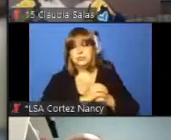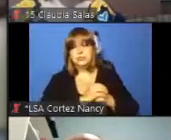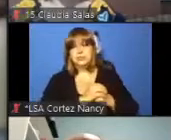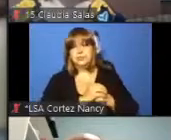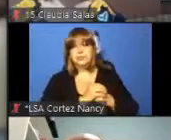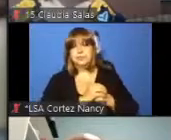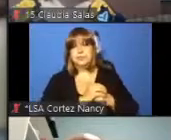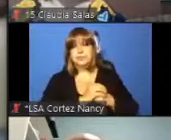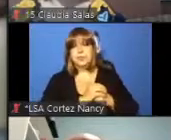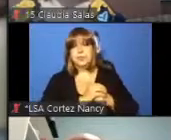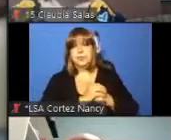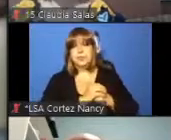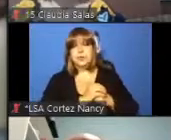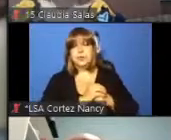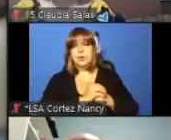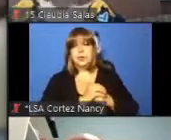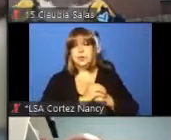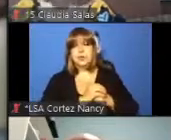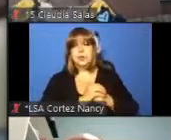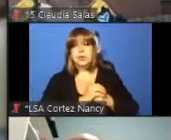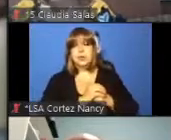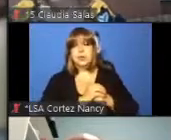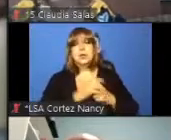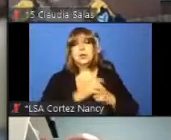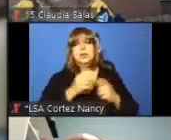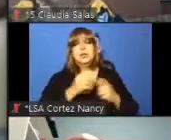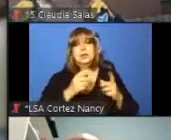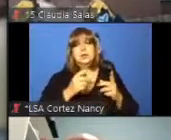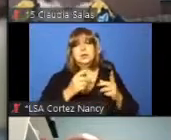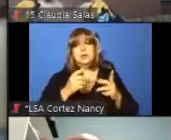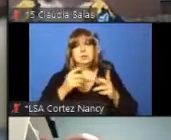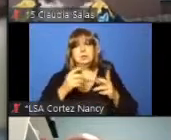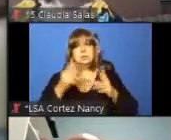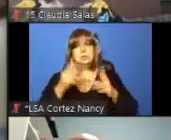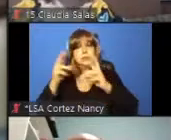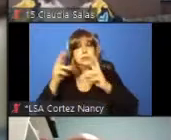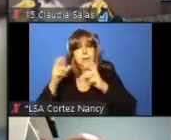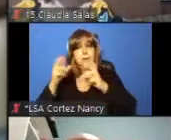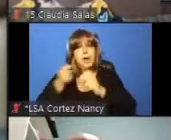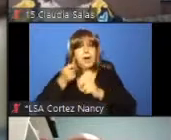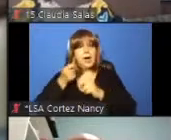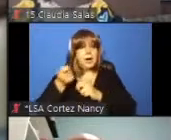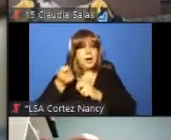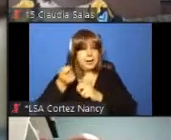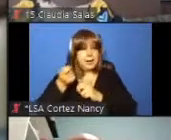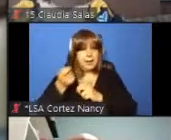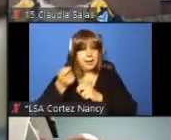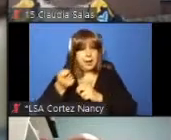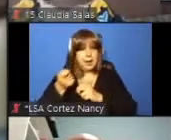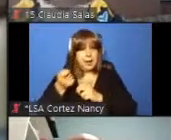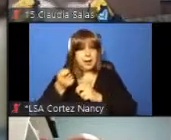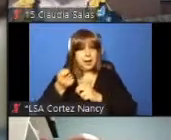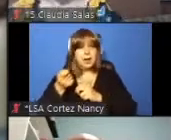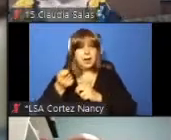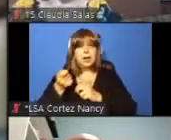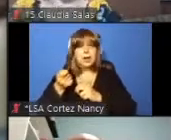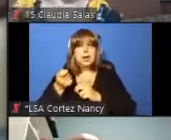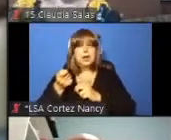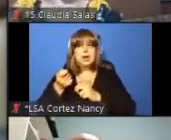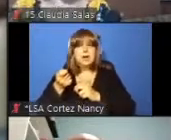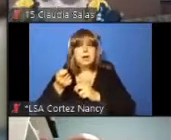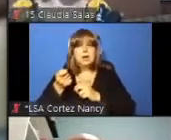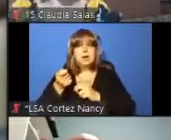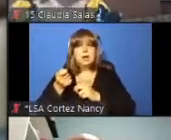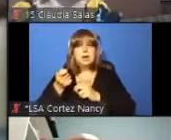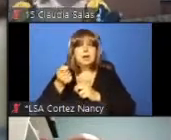lo que sucede en la parte criminal propiamente dicha o en el caso y todo lo que ha implicado no sé